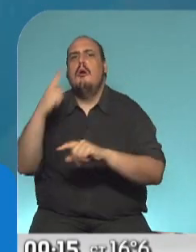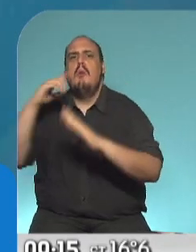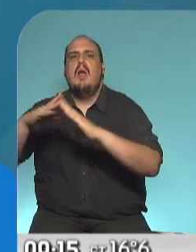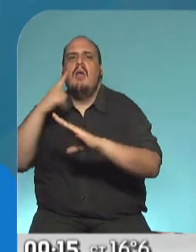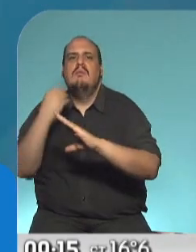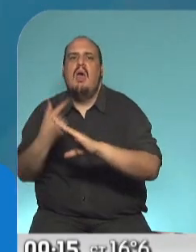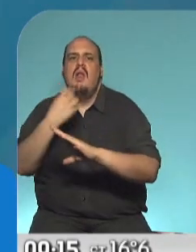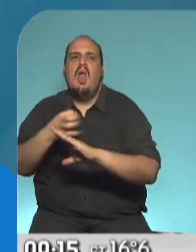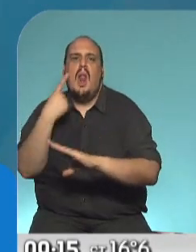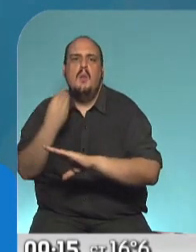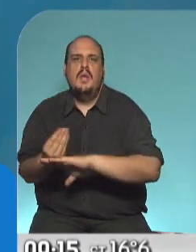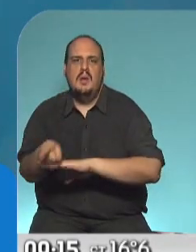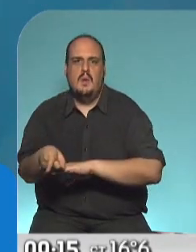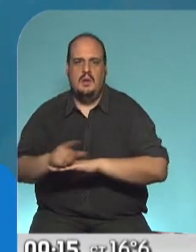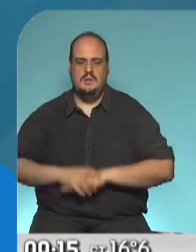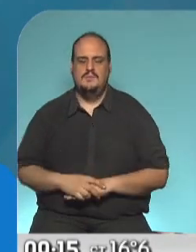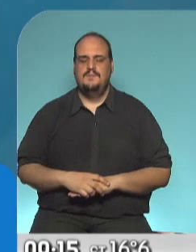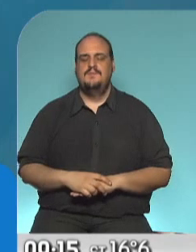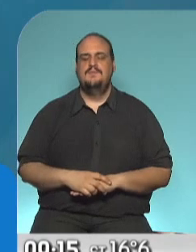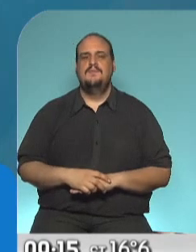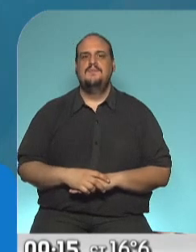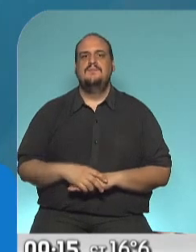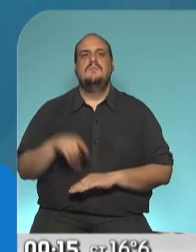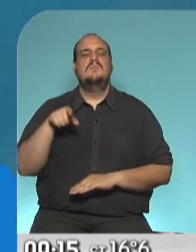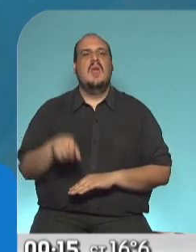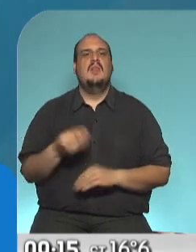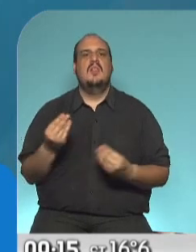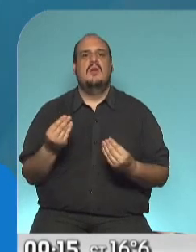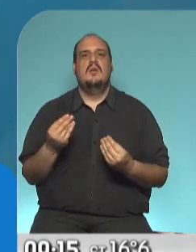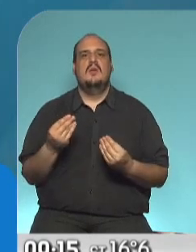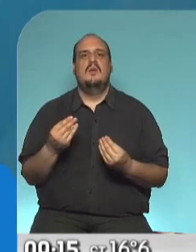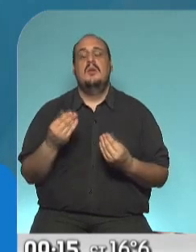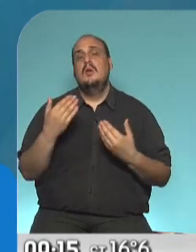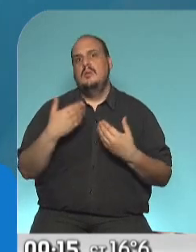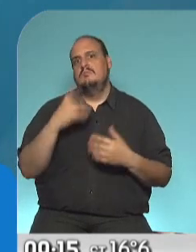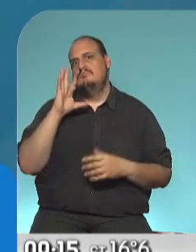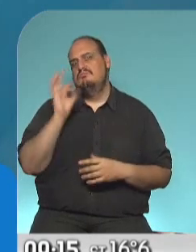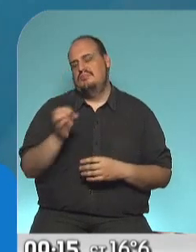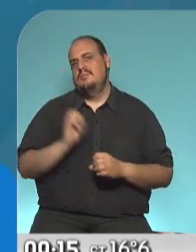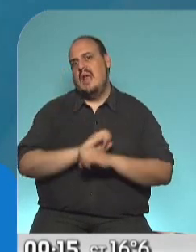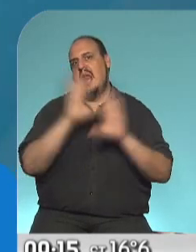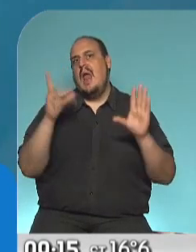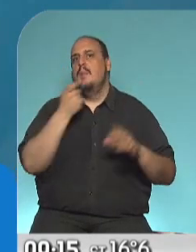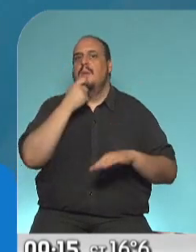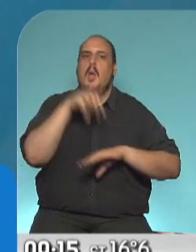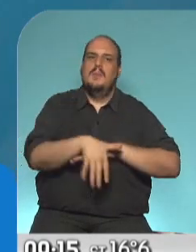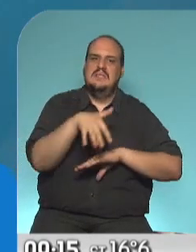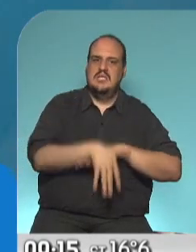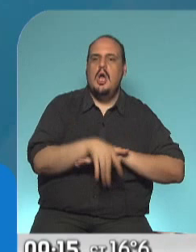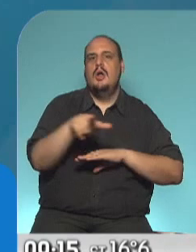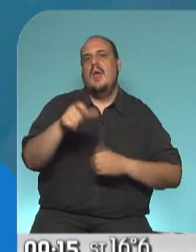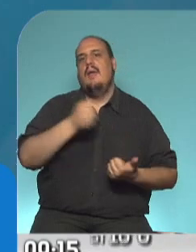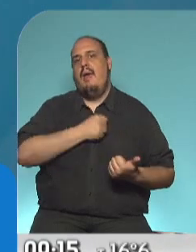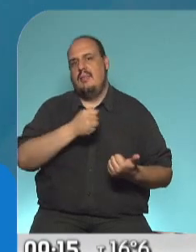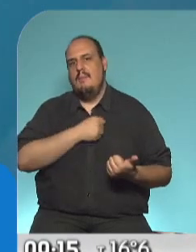la investigación epidemiológica a otra jurisdicción esto suele ser más notorio en algunas provincias como misiones como como